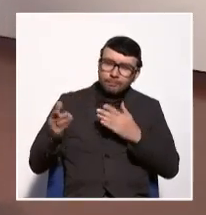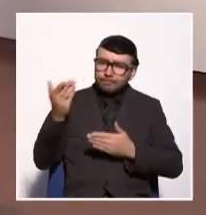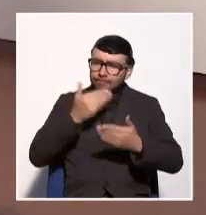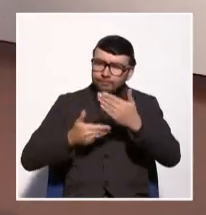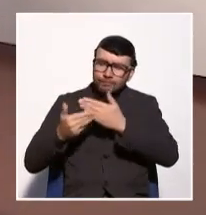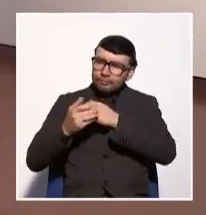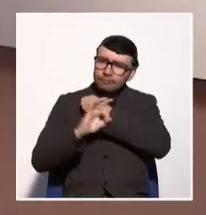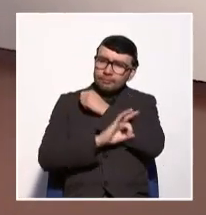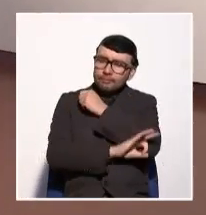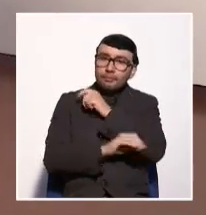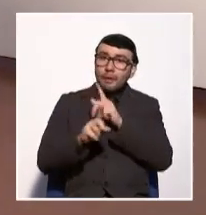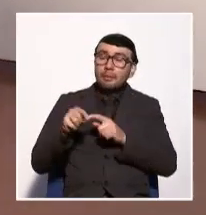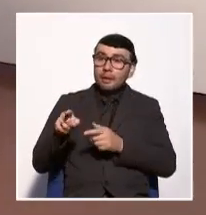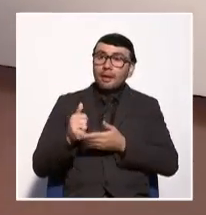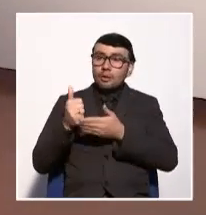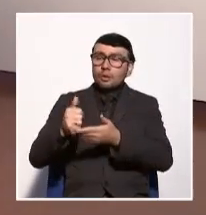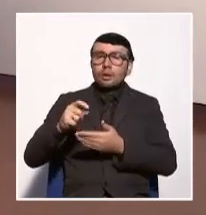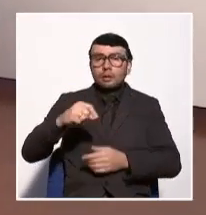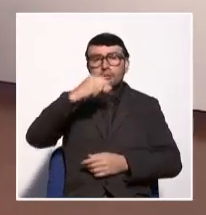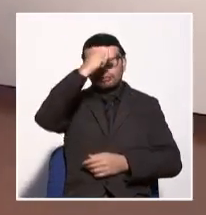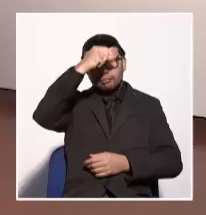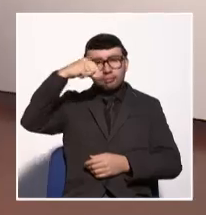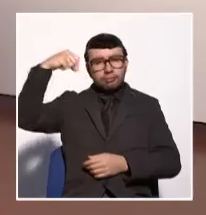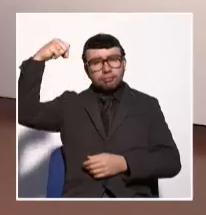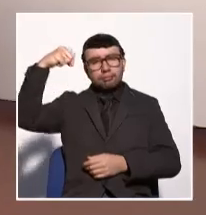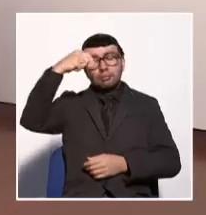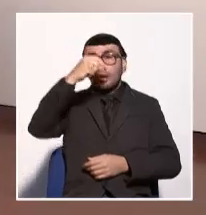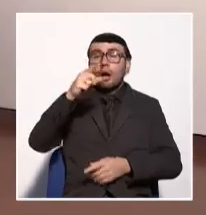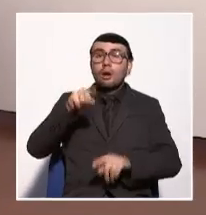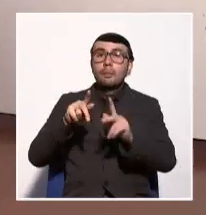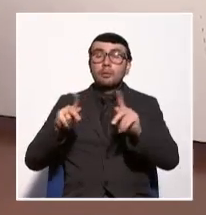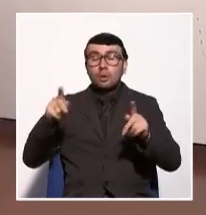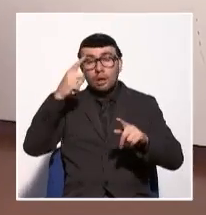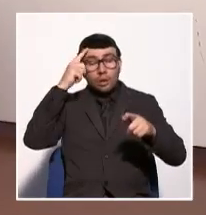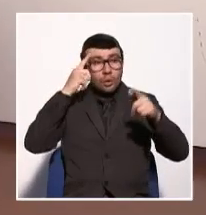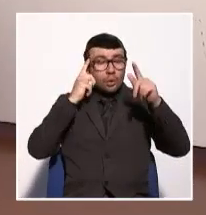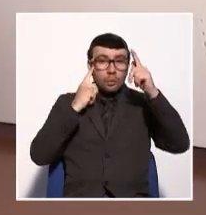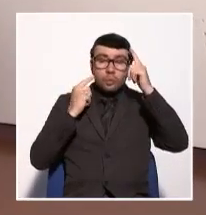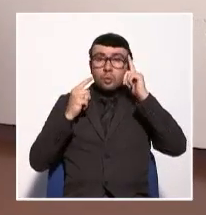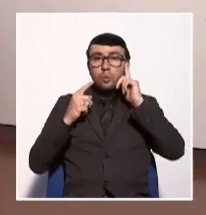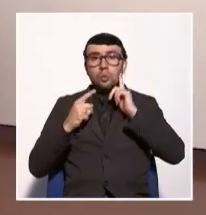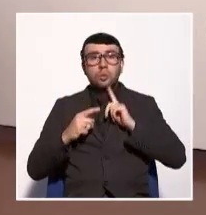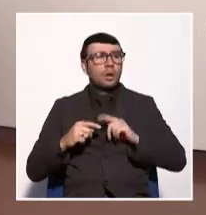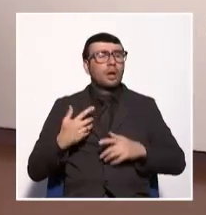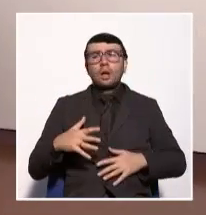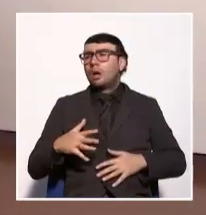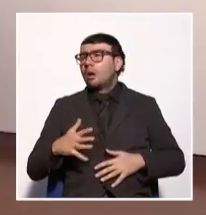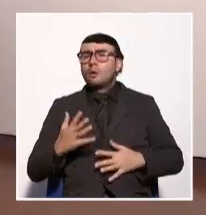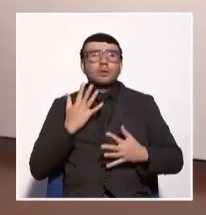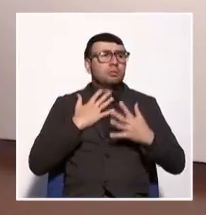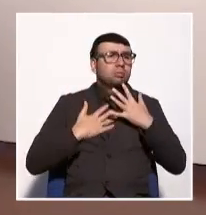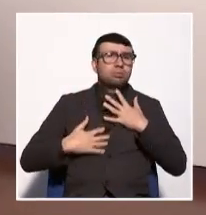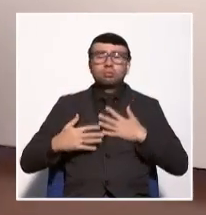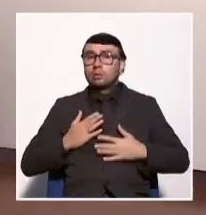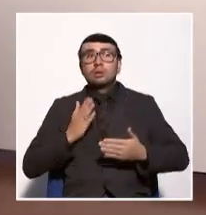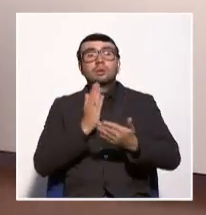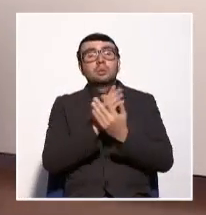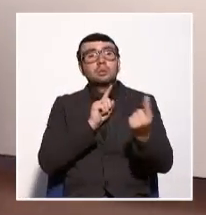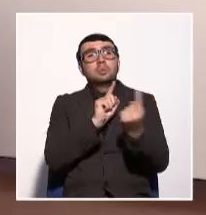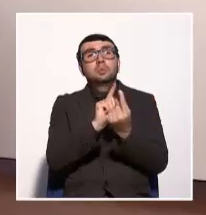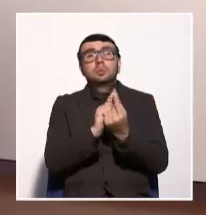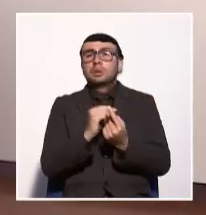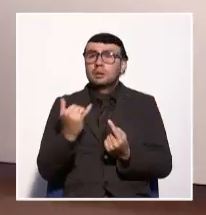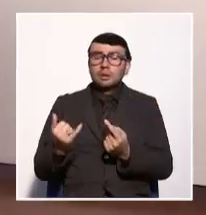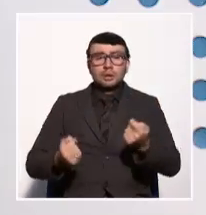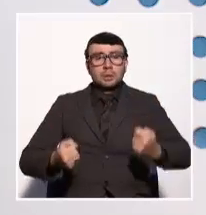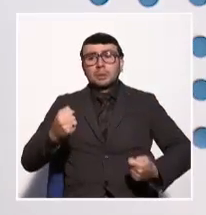hipnosis porque hay personas que sudan por ansiedad ya saben camps al examen saben camps a la entrevista saben que les va a pasar algo van